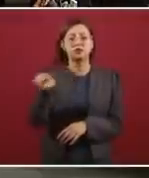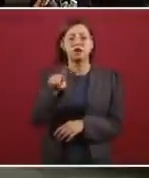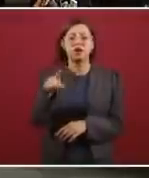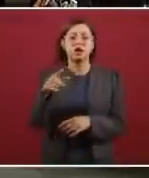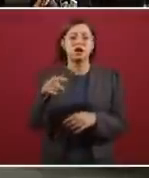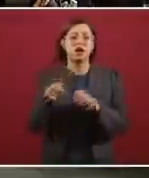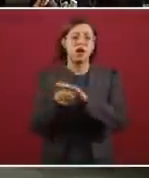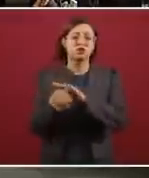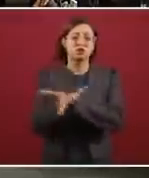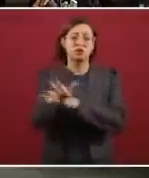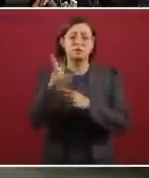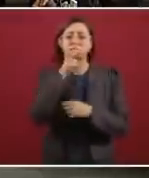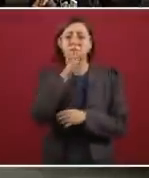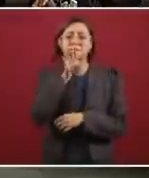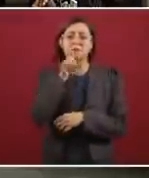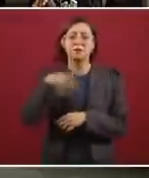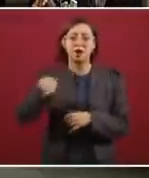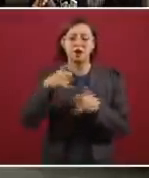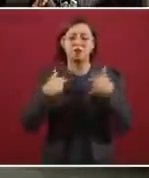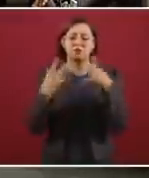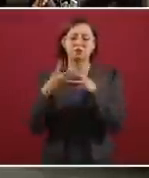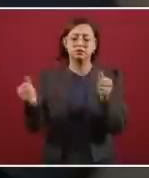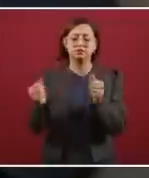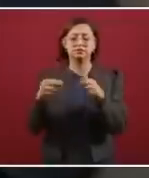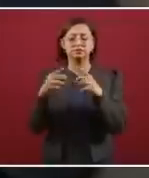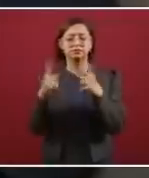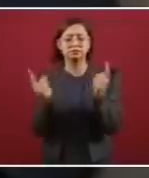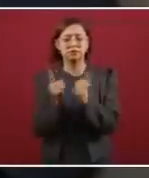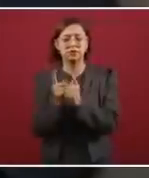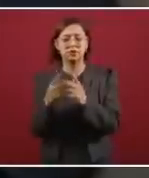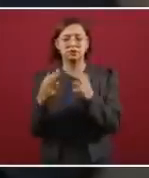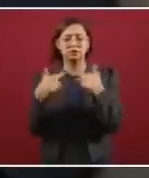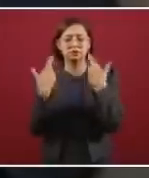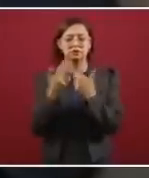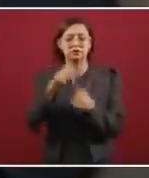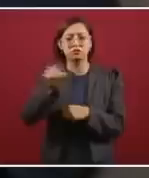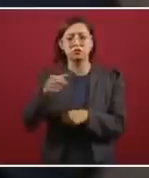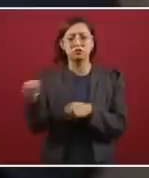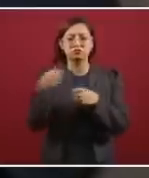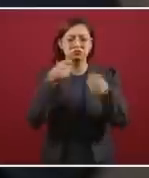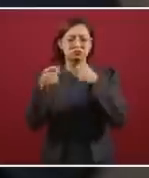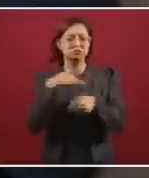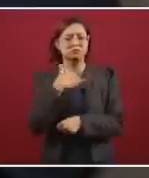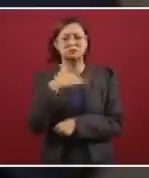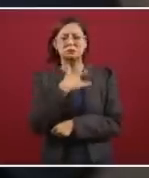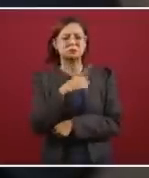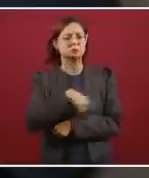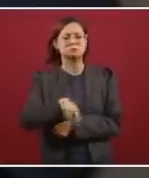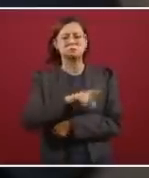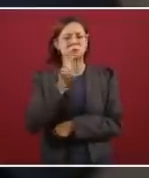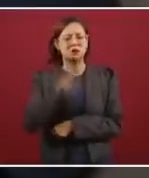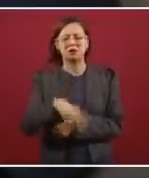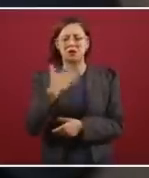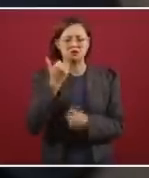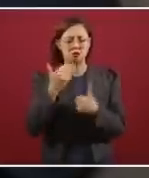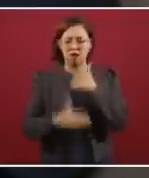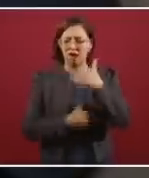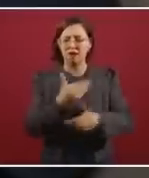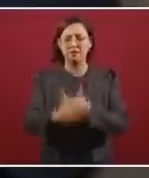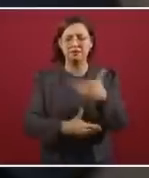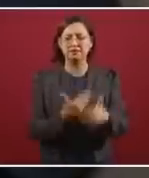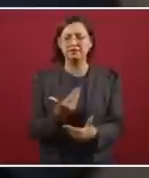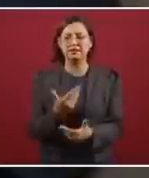desaparecidos de Ayotzinapa, dieron una rueda de prensa y ahí señalaron que no ven un avance concreto y no lo